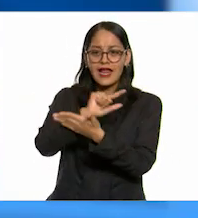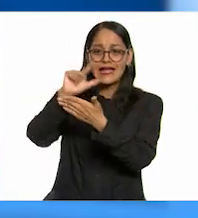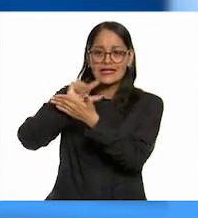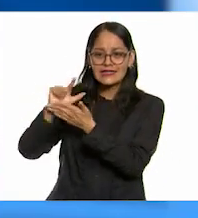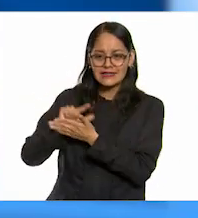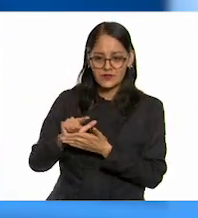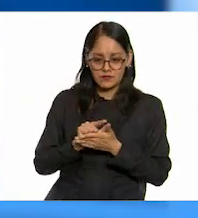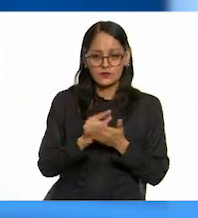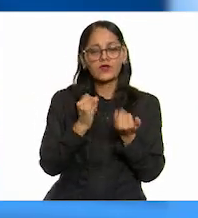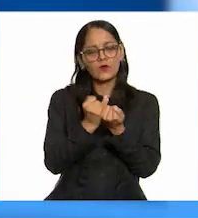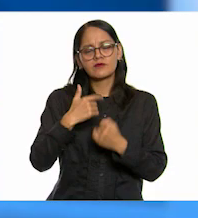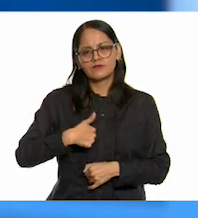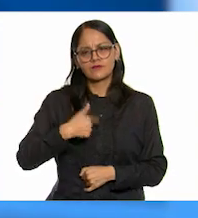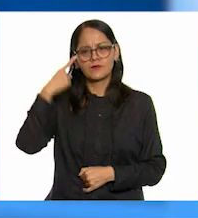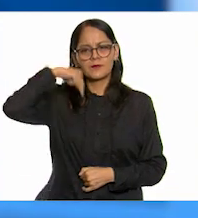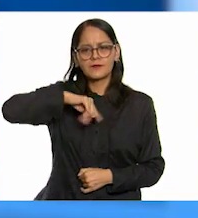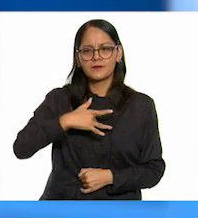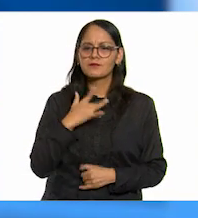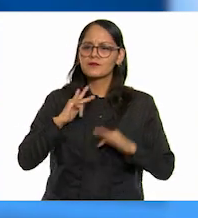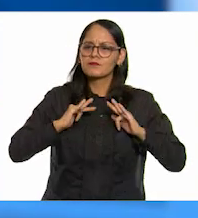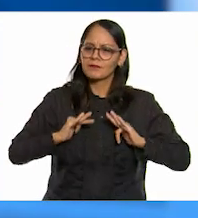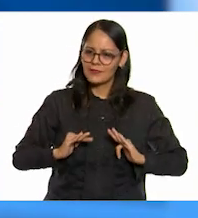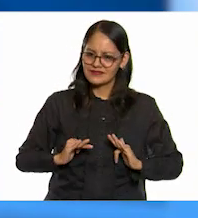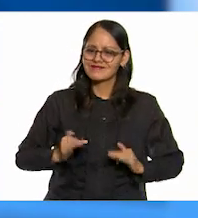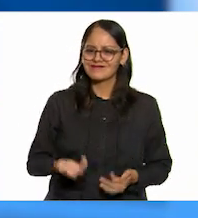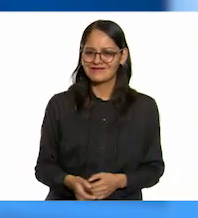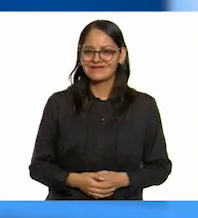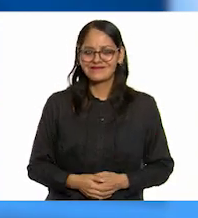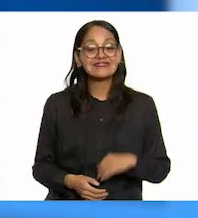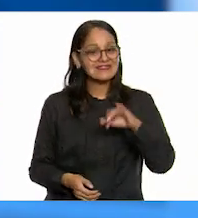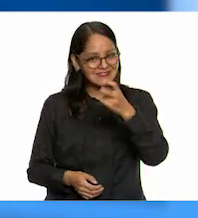podré sentirme más tranquilo ante esa situación.